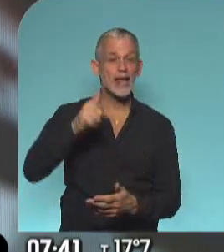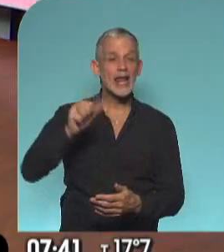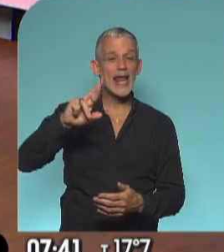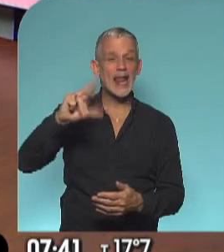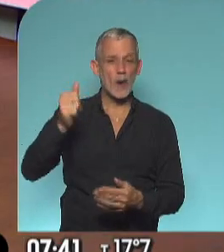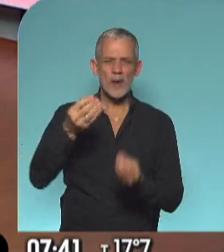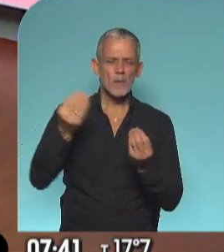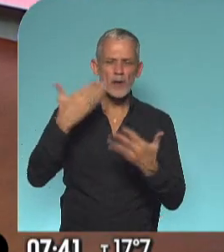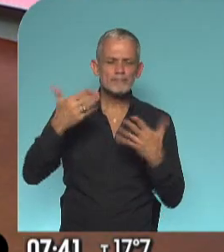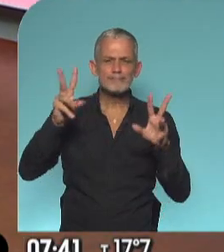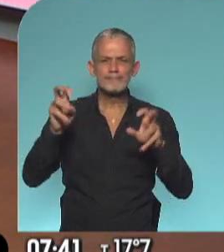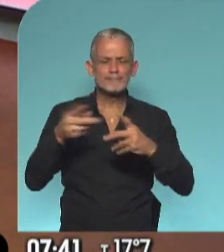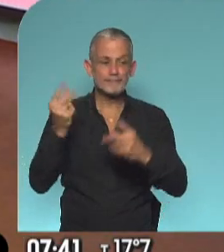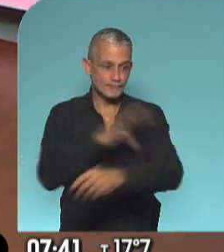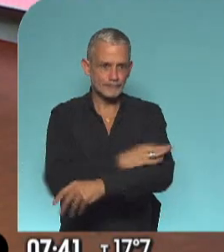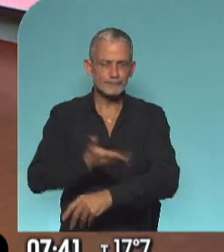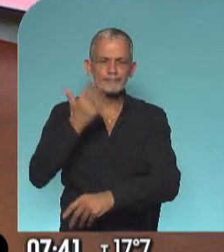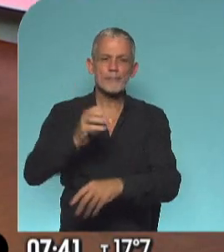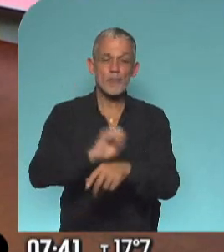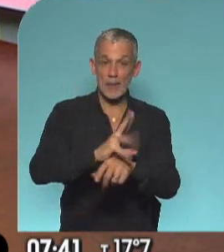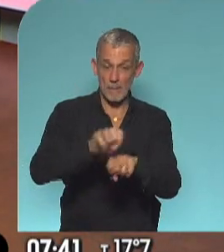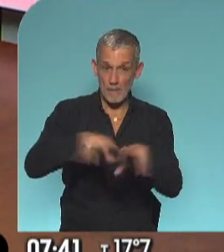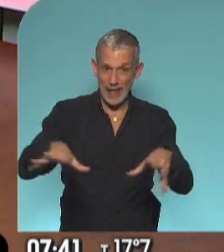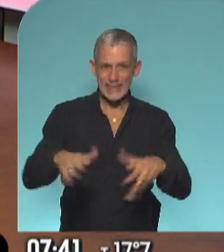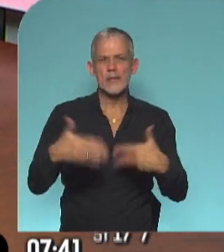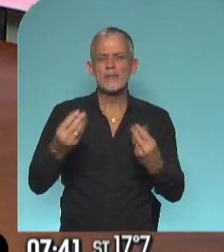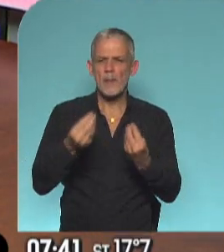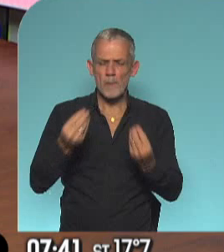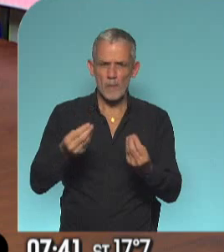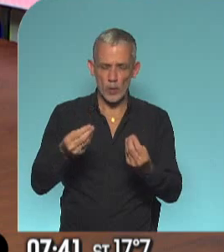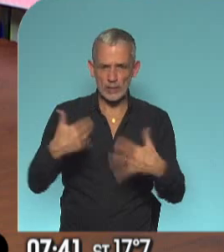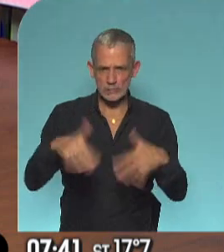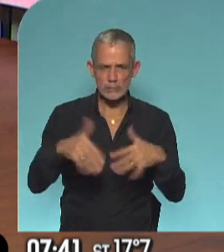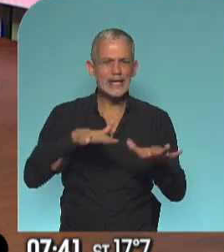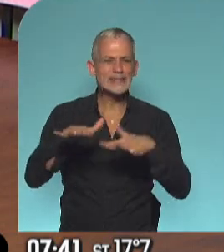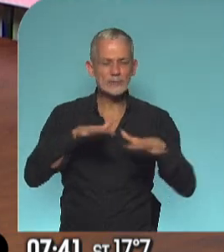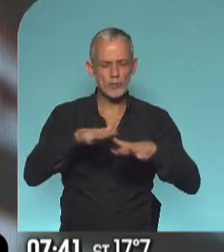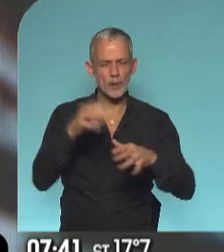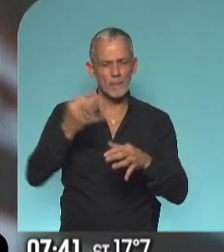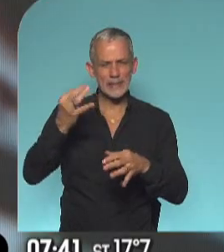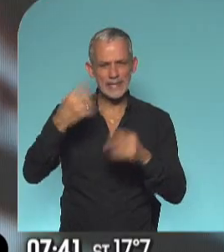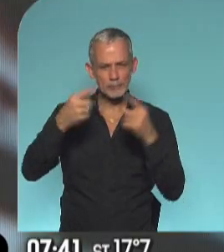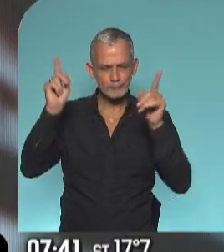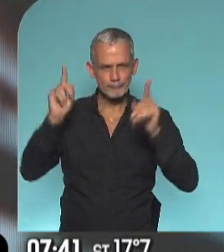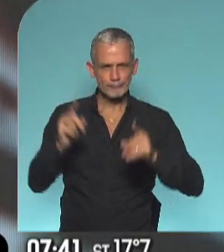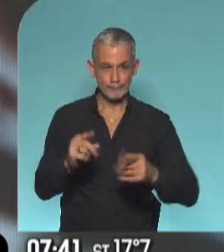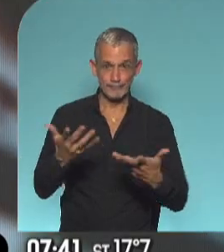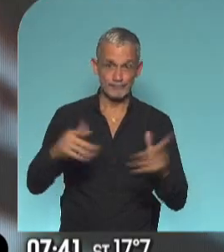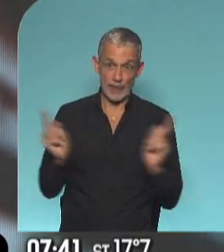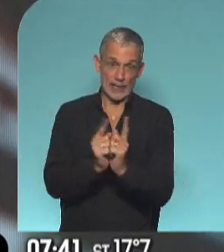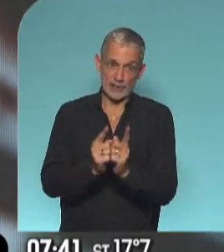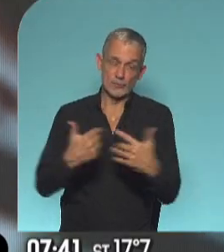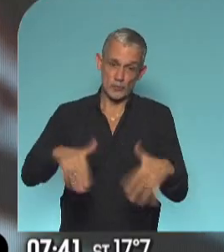hablamos de hipertensión en este periodo de pandemia y con la situación particular, ¿no?, que enfrentan Exacto, muchísimas personas? exacto. Hiciste un muy buen